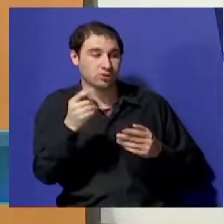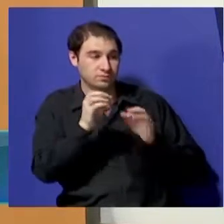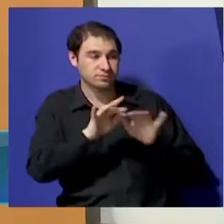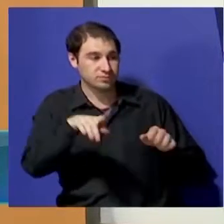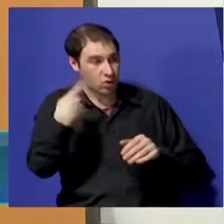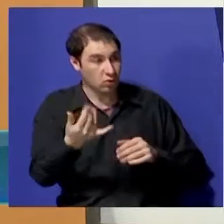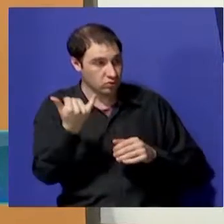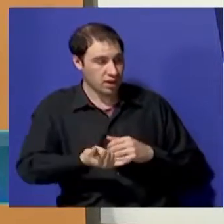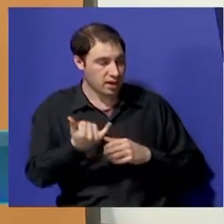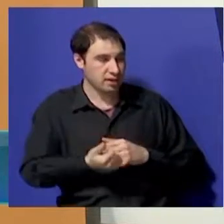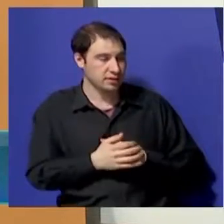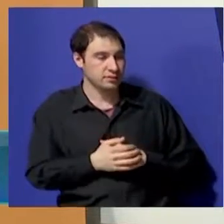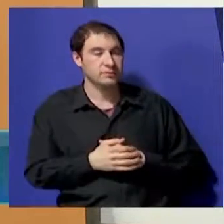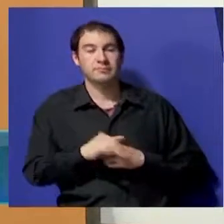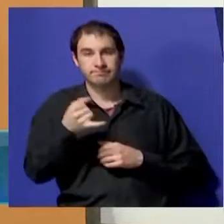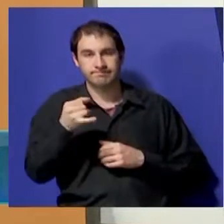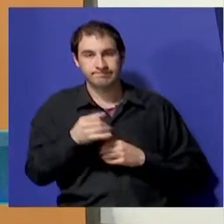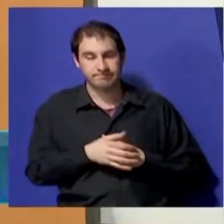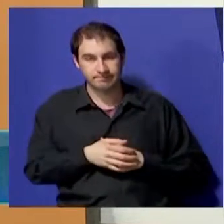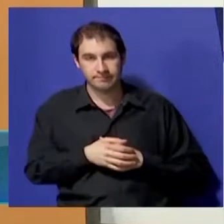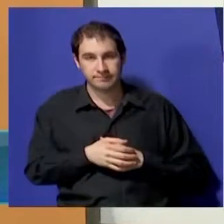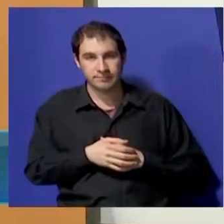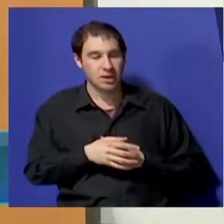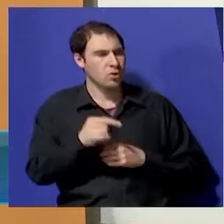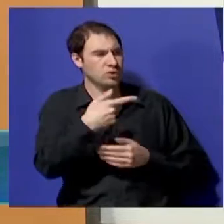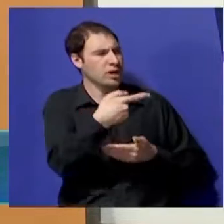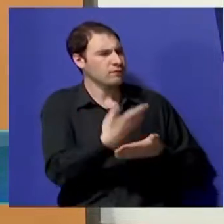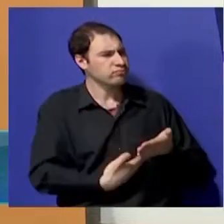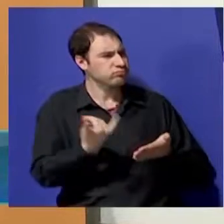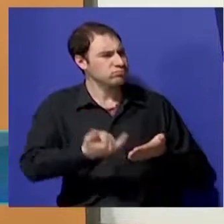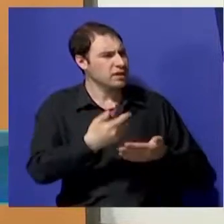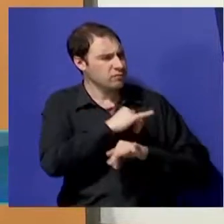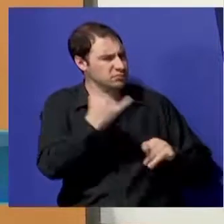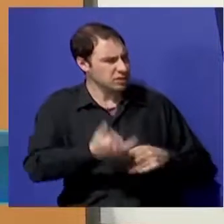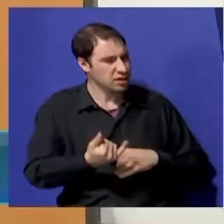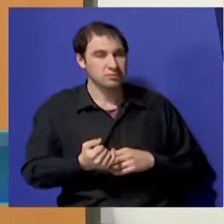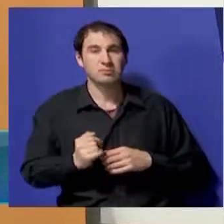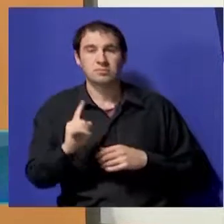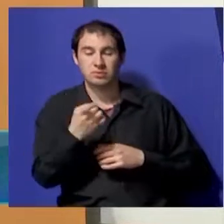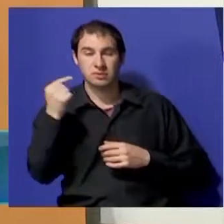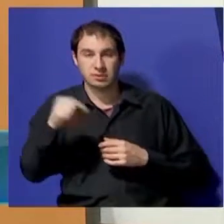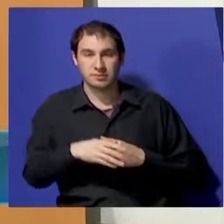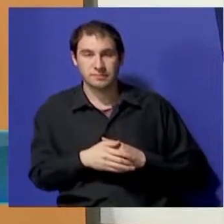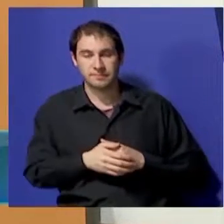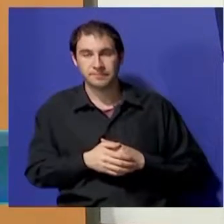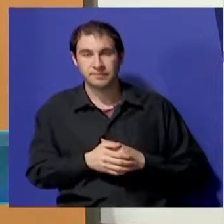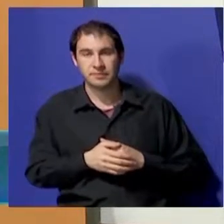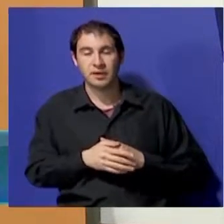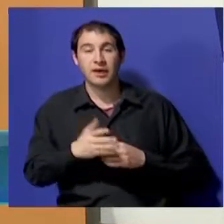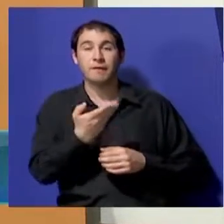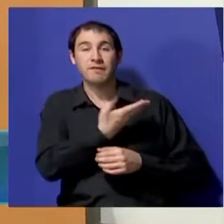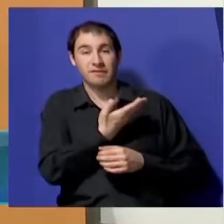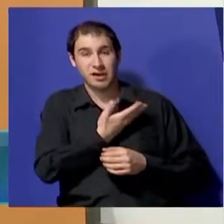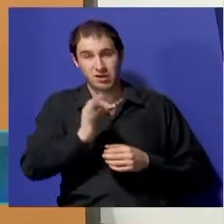derrames en la mina. Sí. ¿Ustedes tienen algo de información? Nosotros tenemos en febrero de